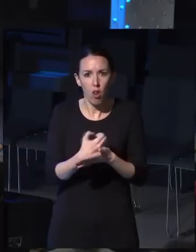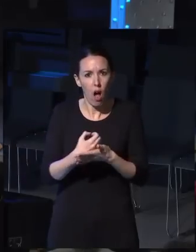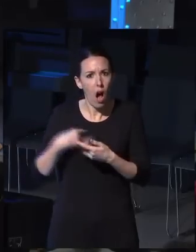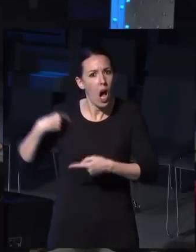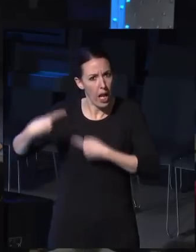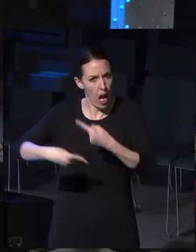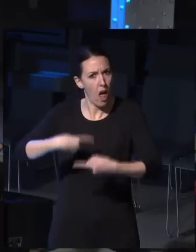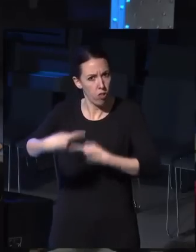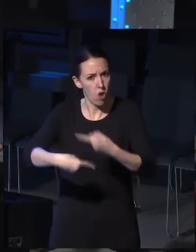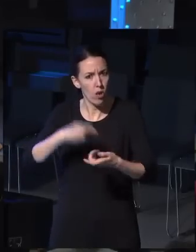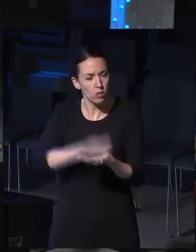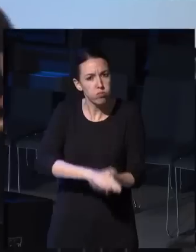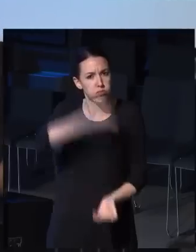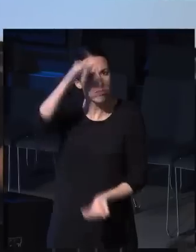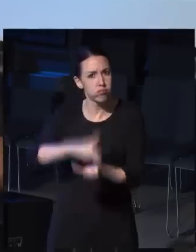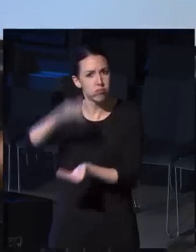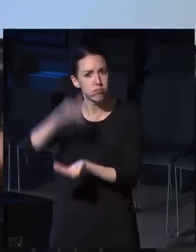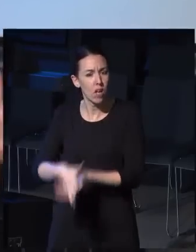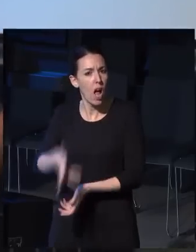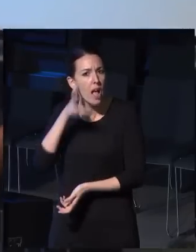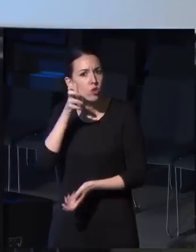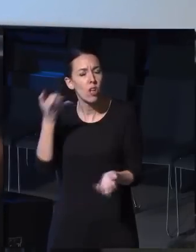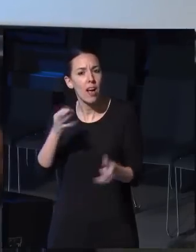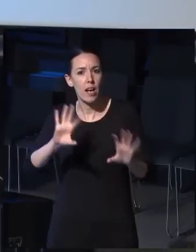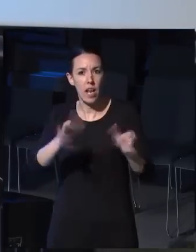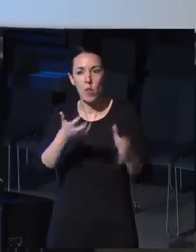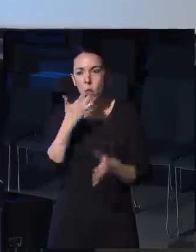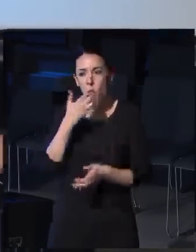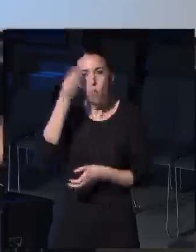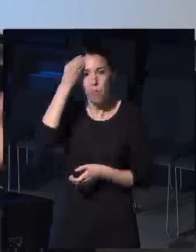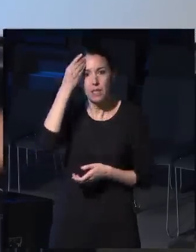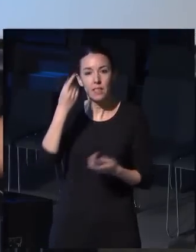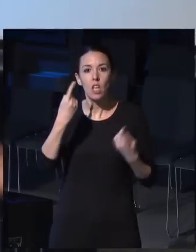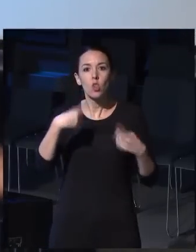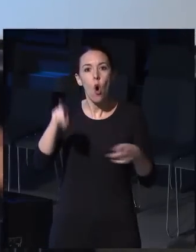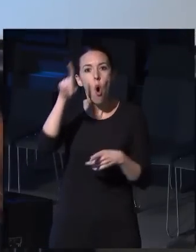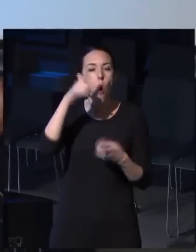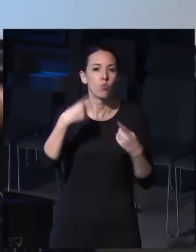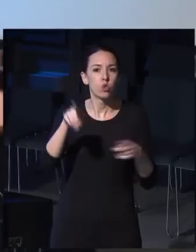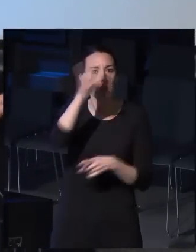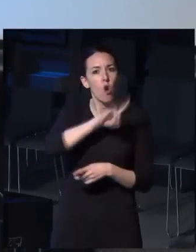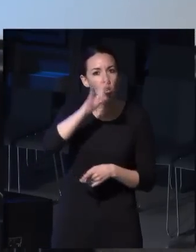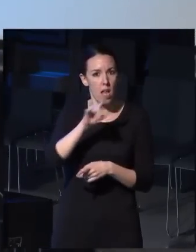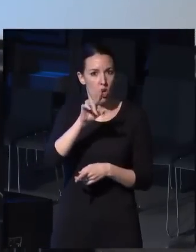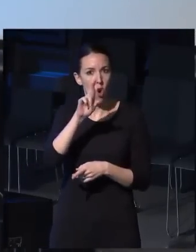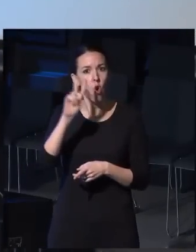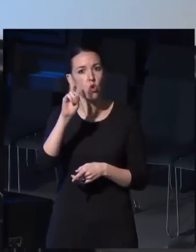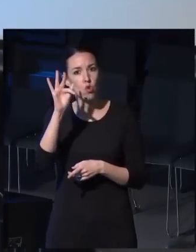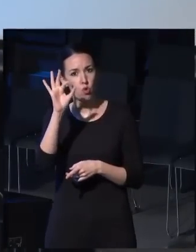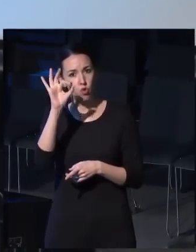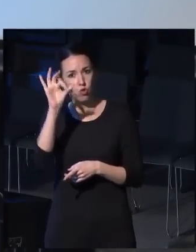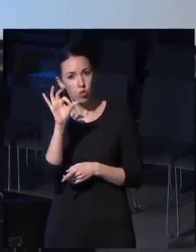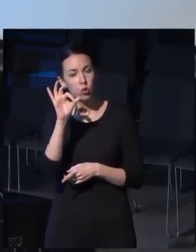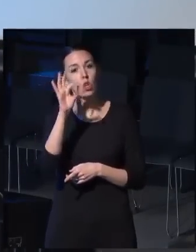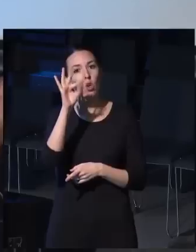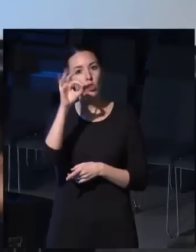varias generaciones que han crecido escuchando la radio. Estaba pensando, por ejemplo, en un músico negro, Rufus Thomas. Bueno, Rufus Thomas, realmente él